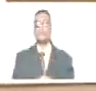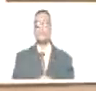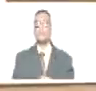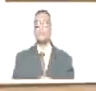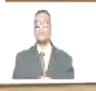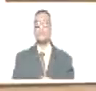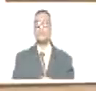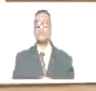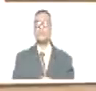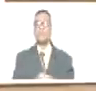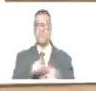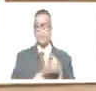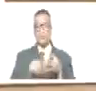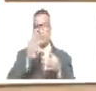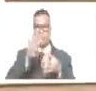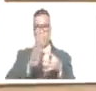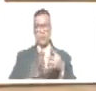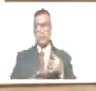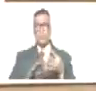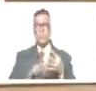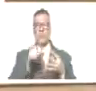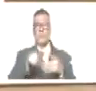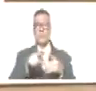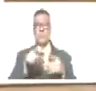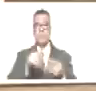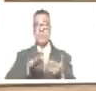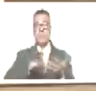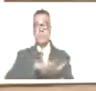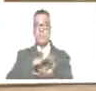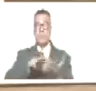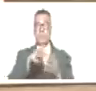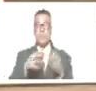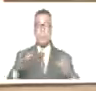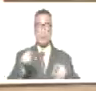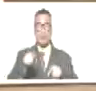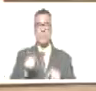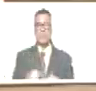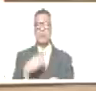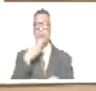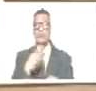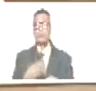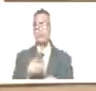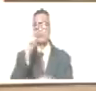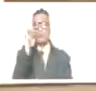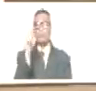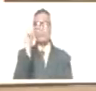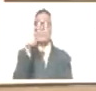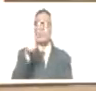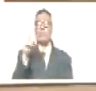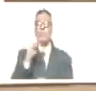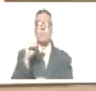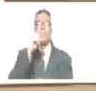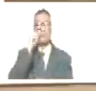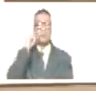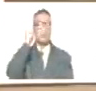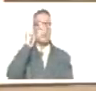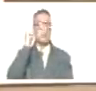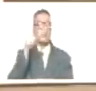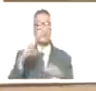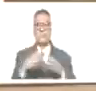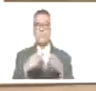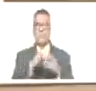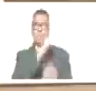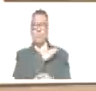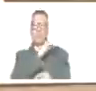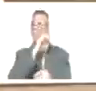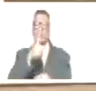Cuarto párrafo. Cuando la gravedad del caso lo amerite, a solicitud de un diputado o diputada o de la Junta Directiva,